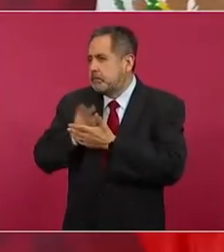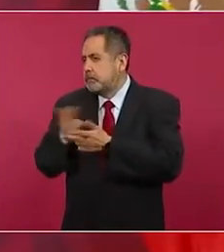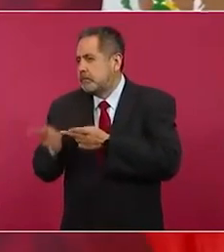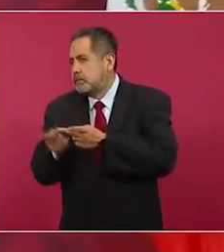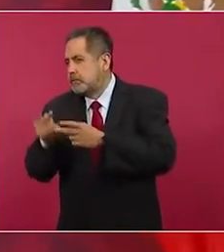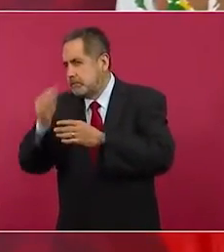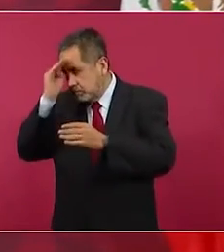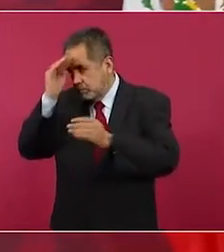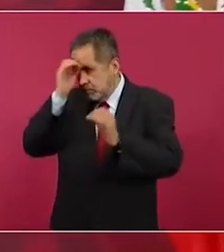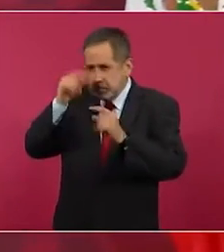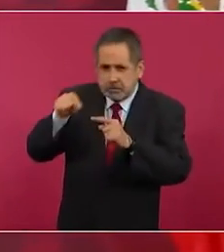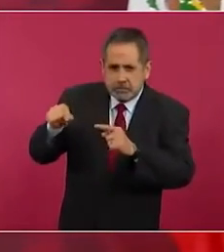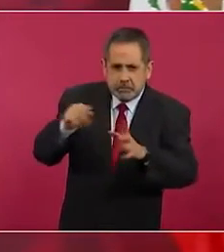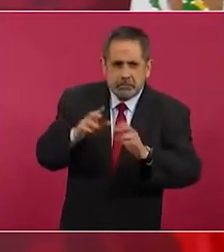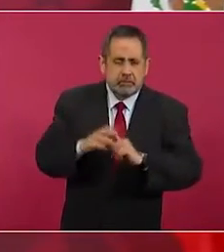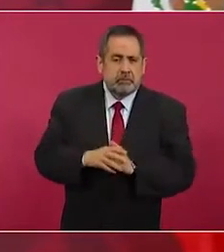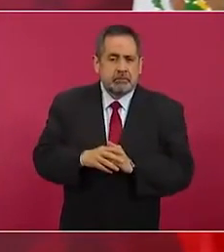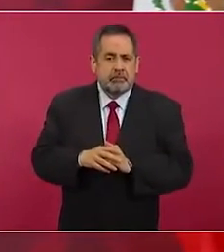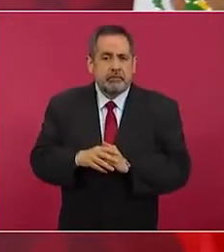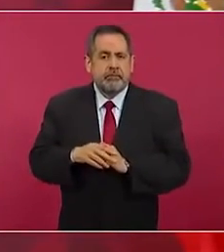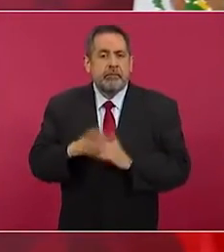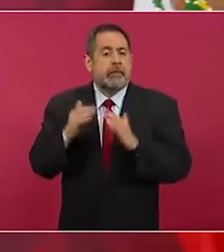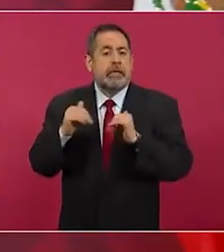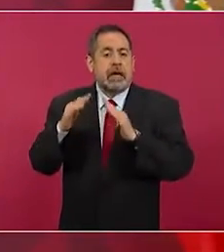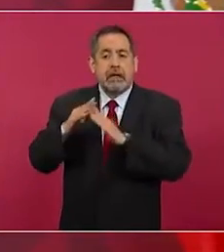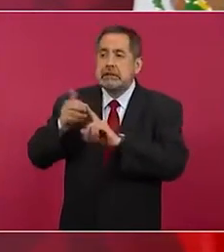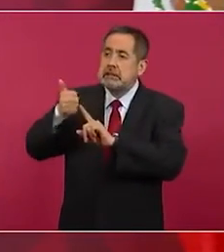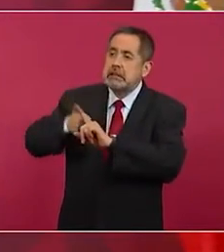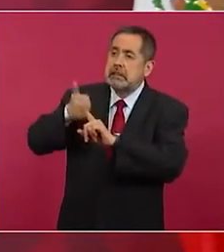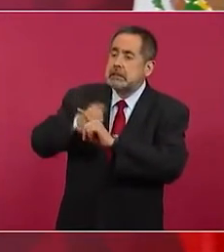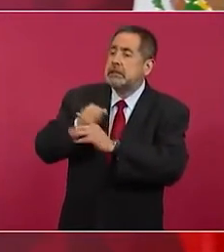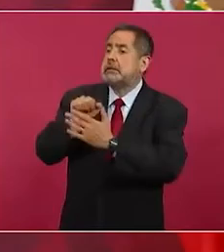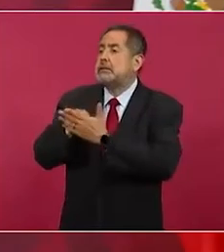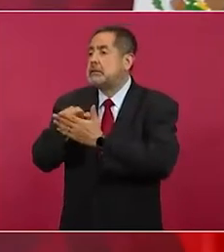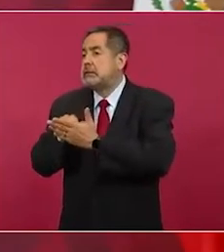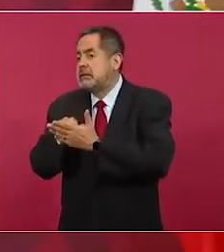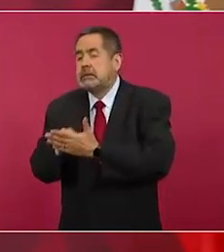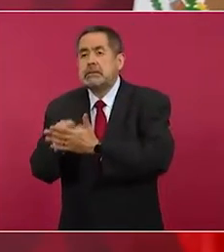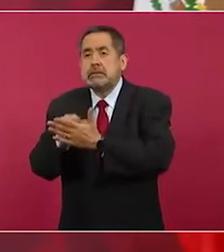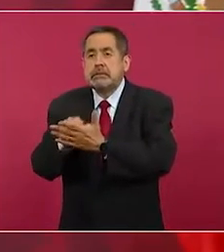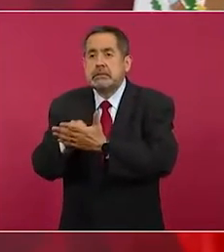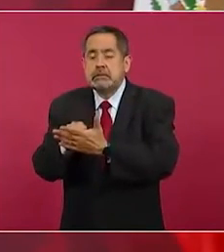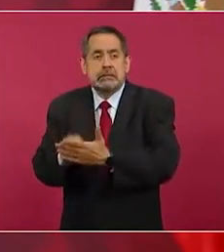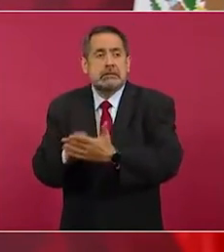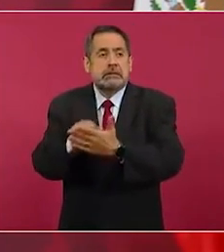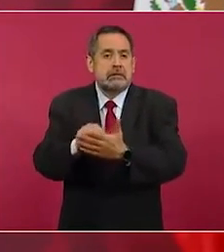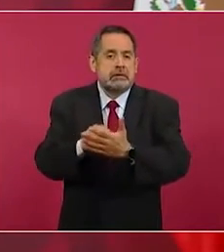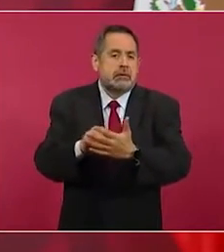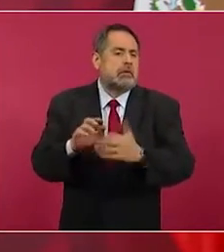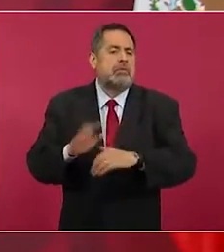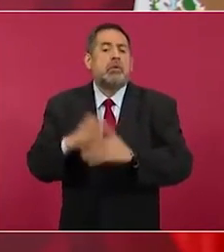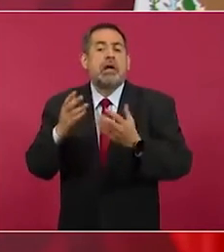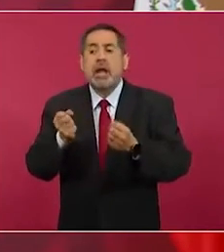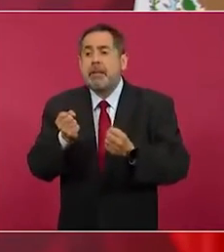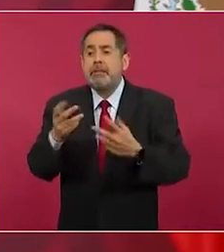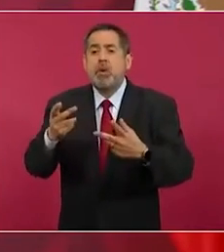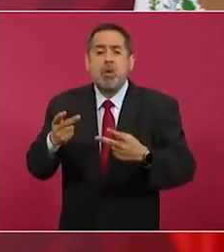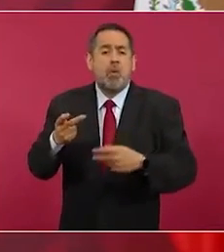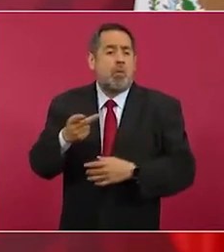que son casa por casa, porque la mayor parte de la gente humilde, pobre, no